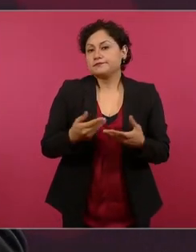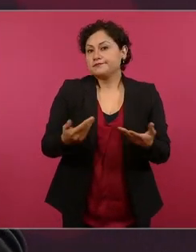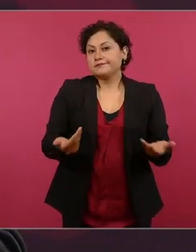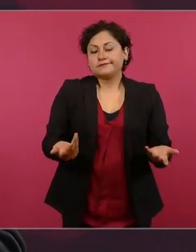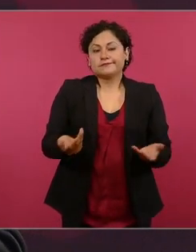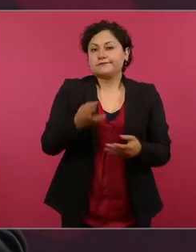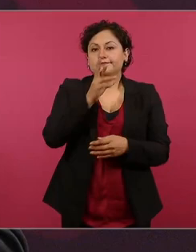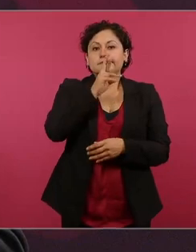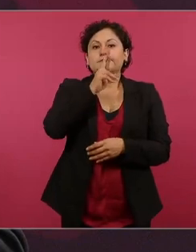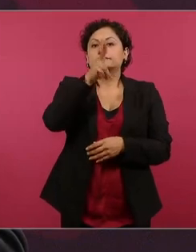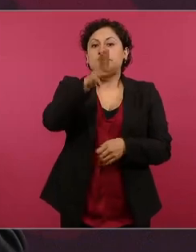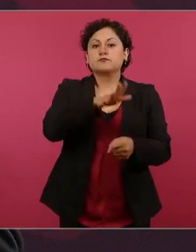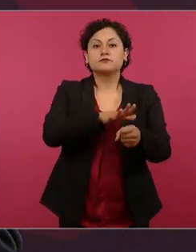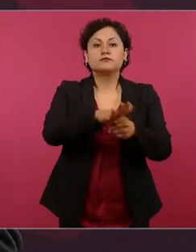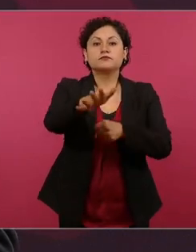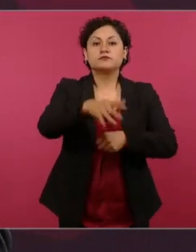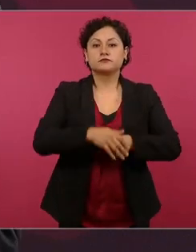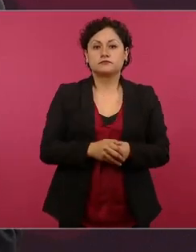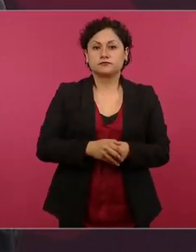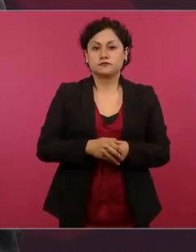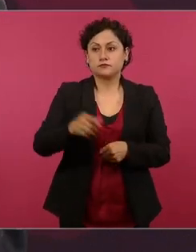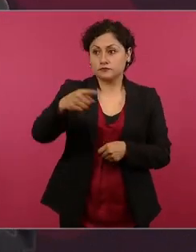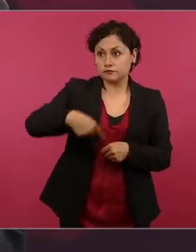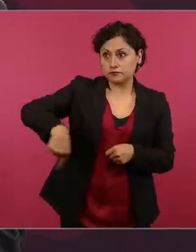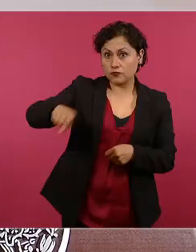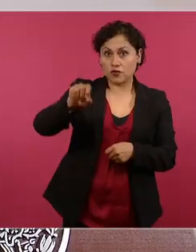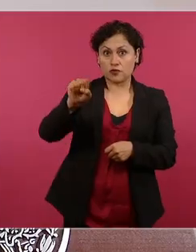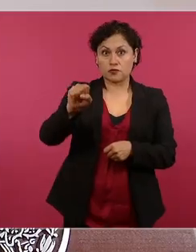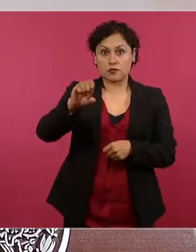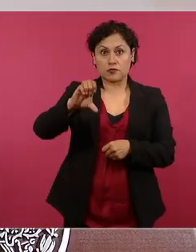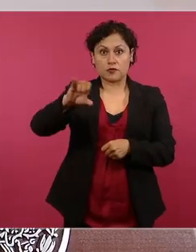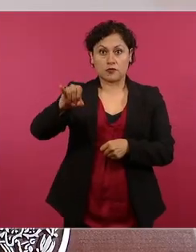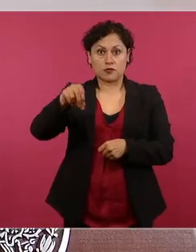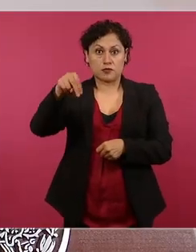a los integrantes del Poder Judicial. No encuentro